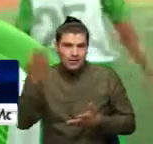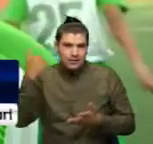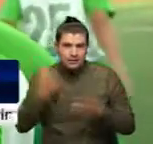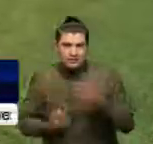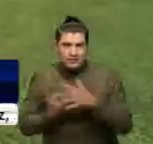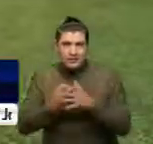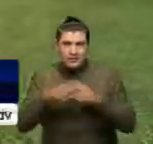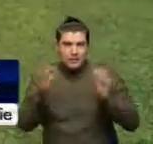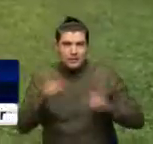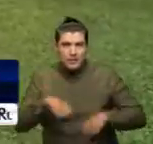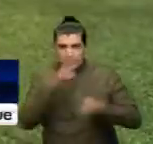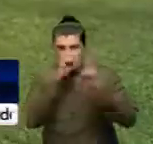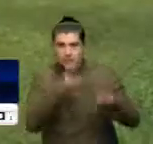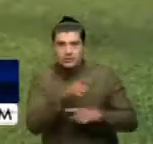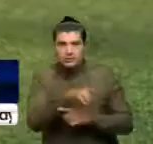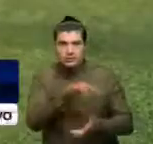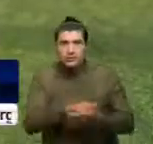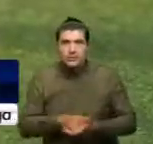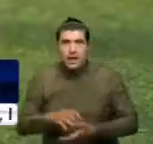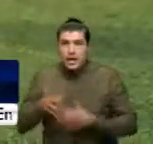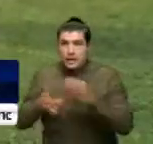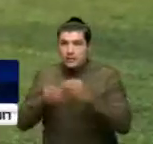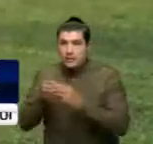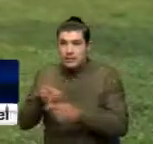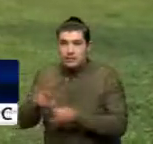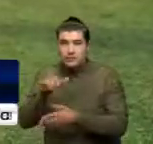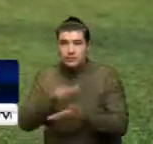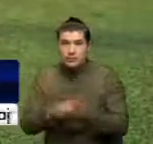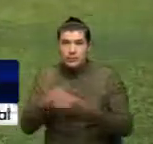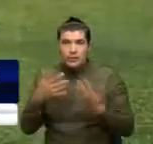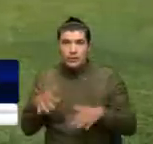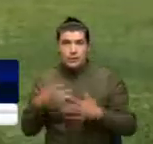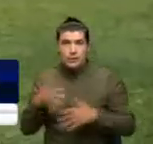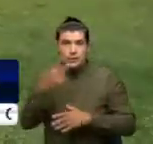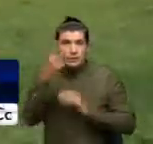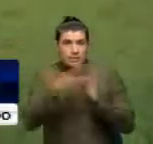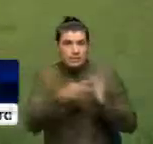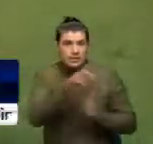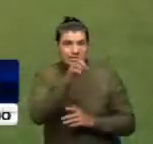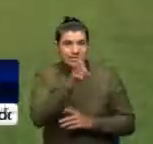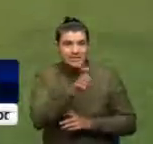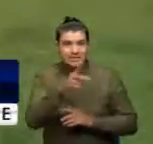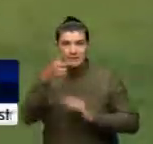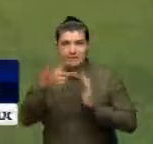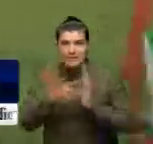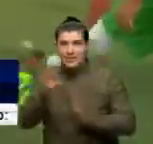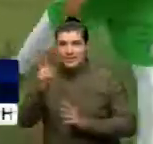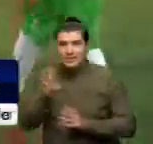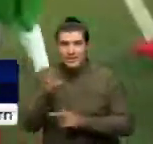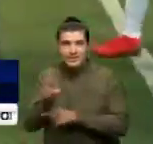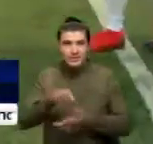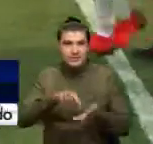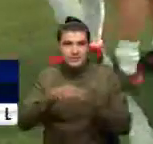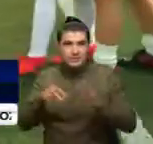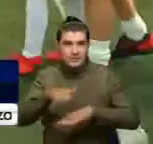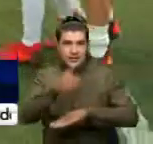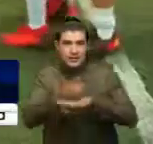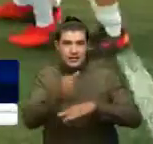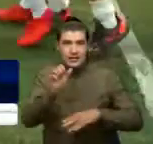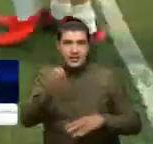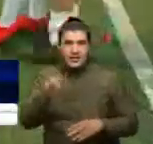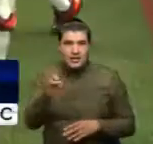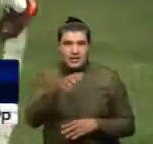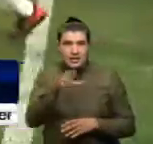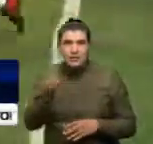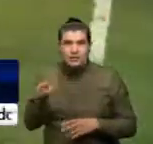quinta oriental el alto de otra parte la categoría 2006-2007 orientada por el técnico ángel o uribe se adjudicó